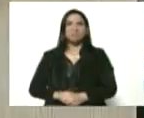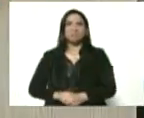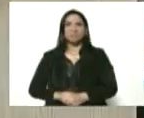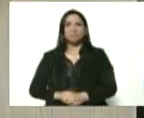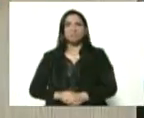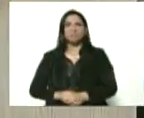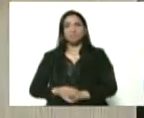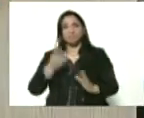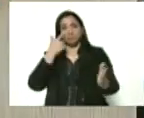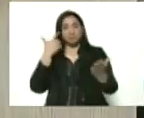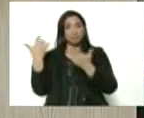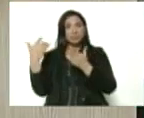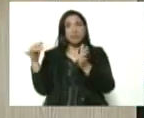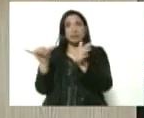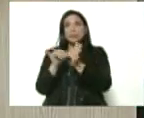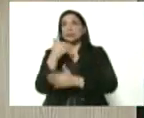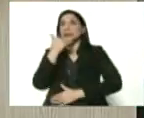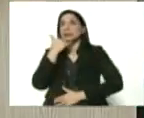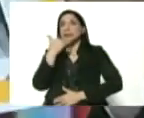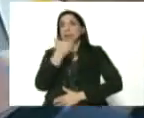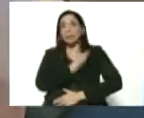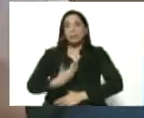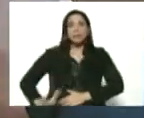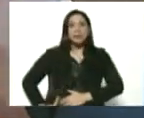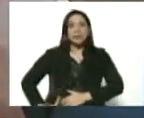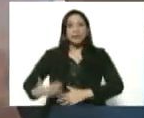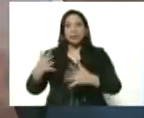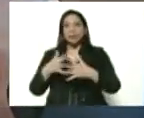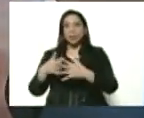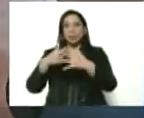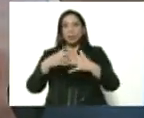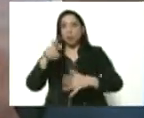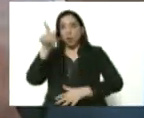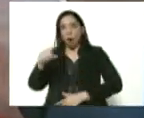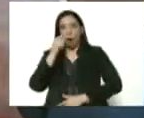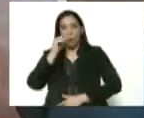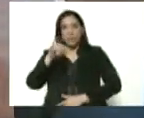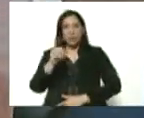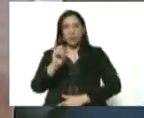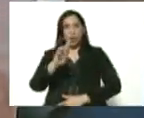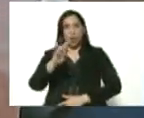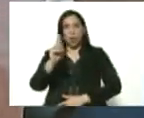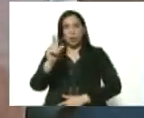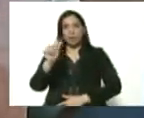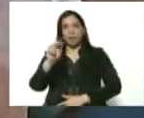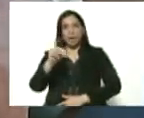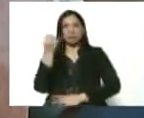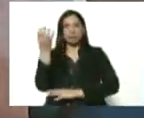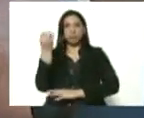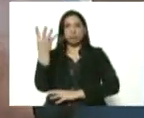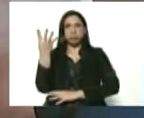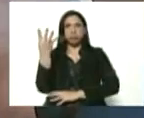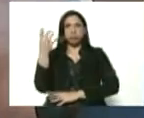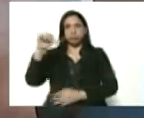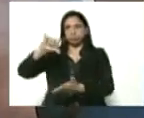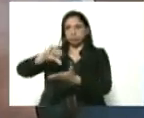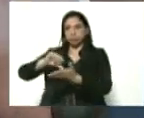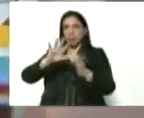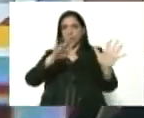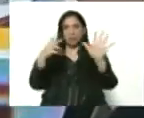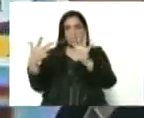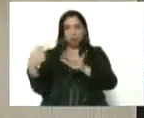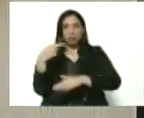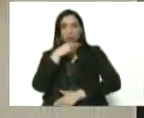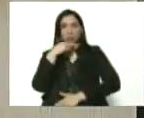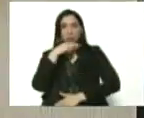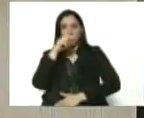Aquí está, muy cerca del presidente de los Estados Unidos, el señor Jordan Goodrow, en un acto en Charlotte, Carolina del Norte, el 18 de